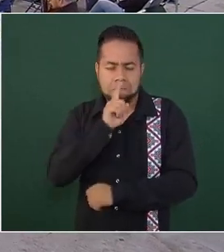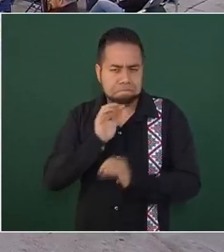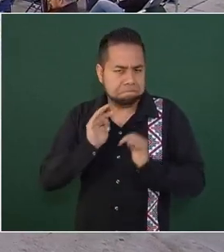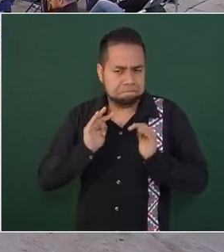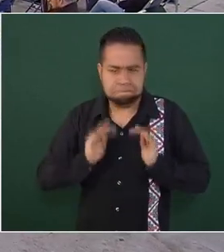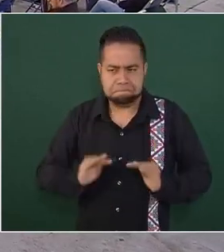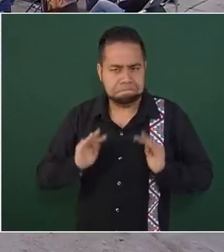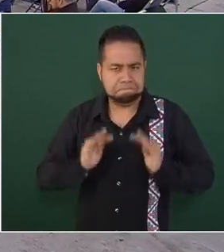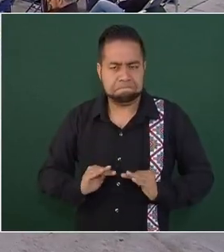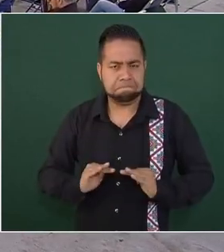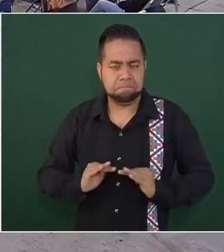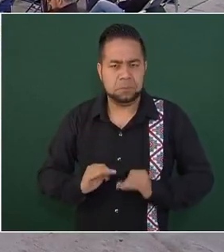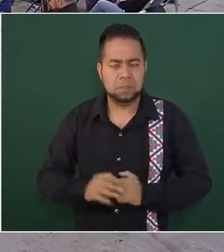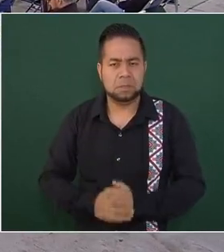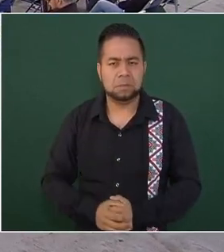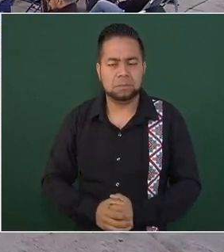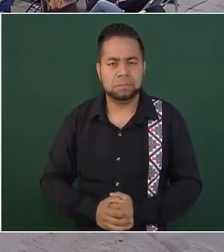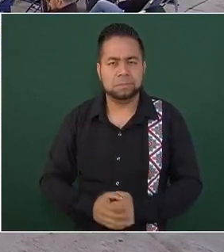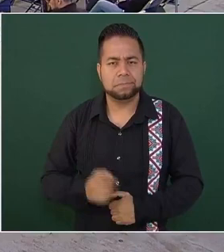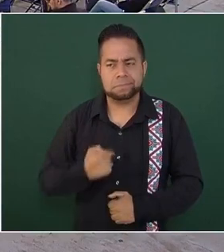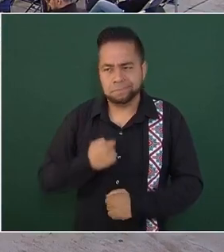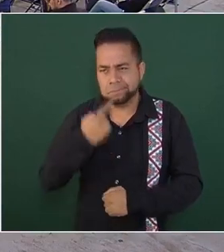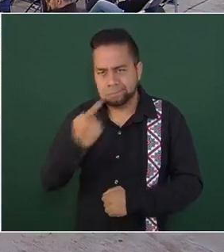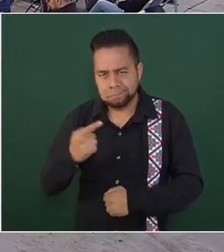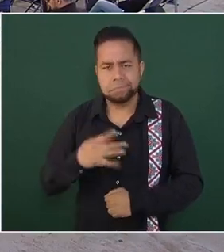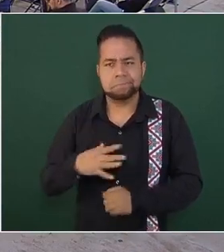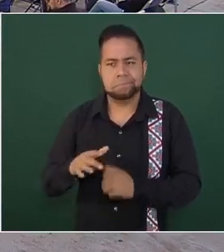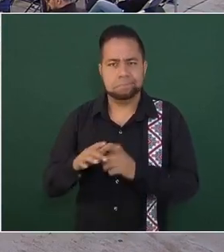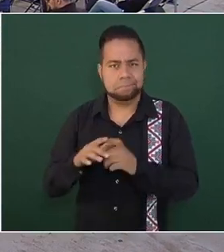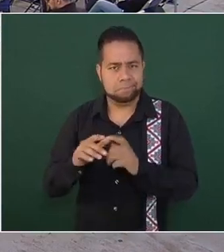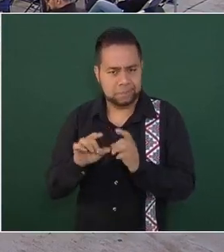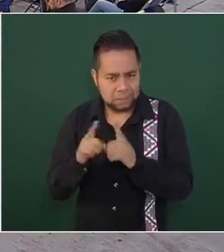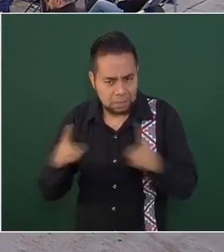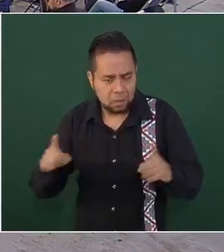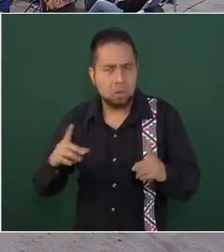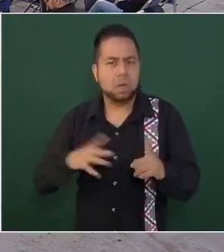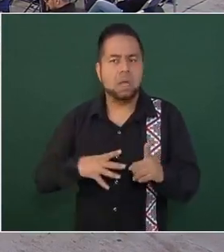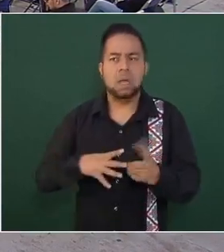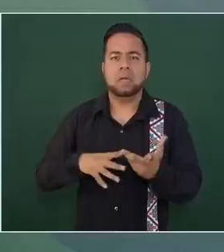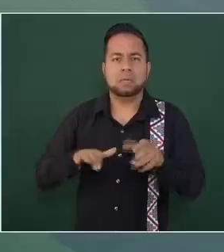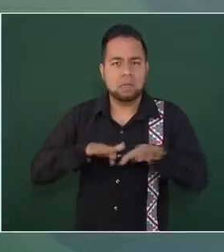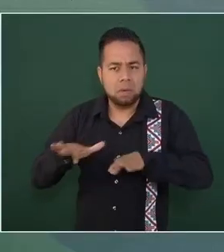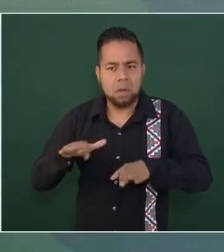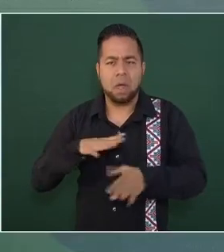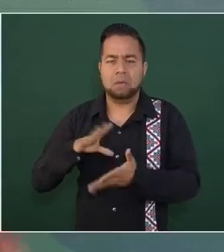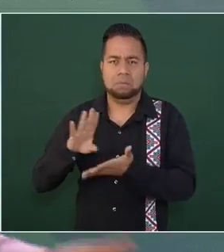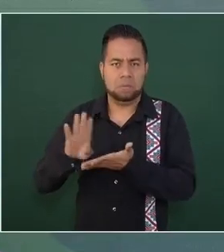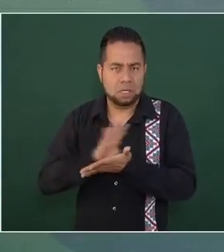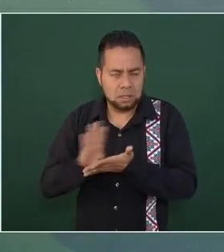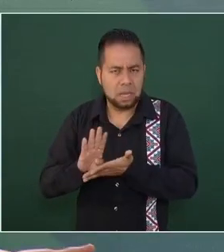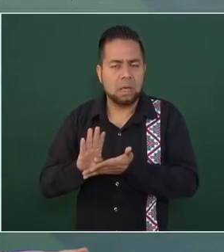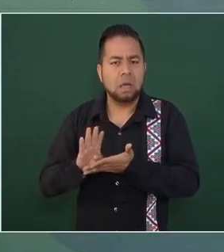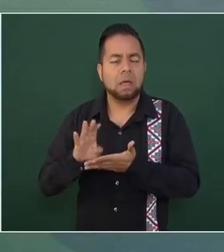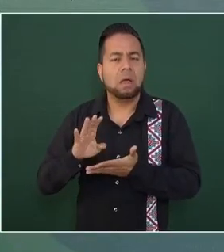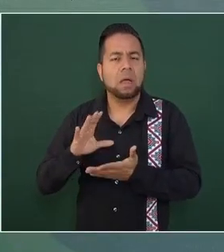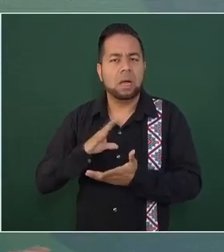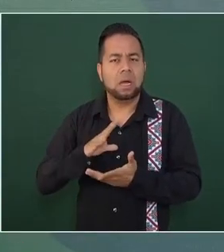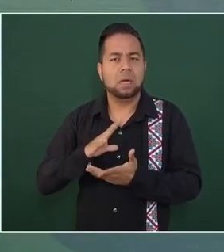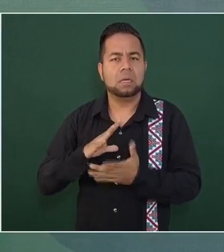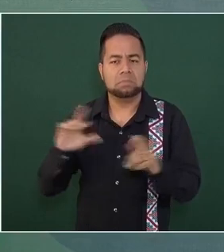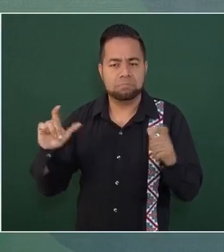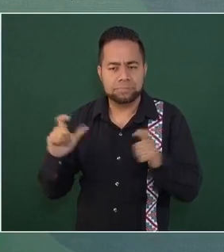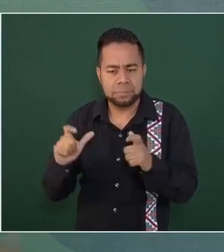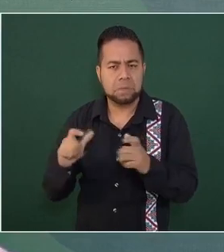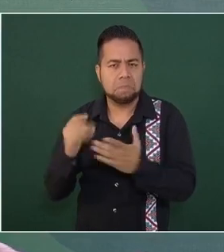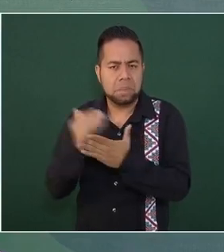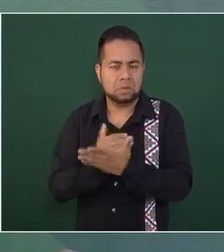ya hablamos hay crecimiento hay empleo hay bienestar se está reduciendo la pobreza